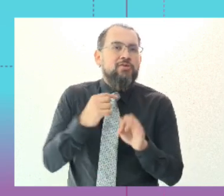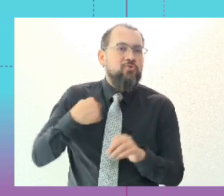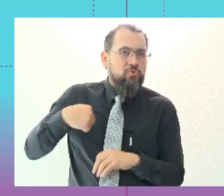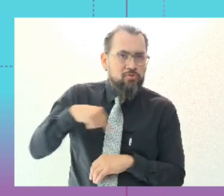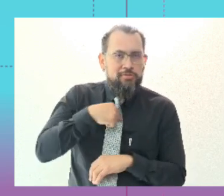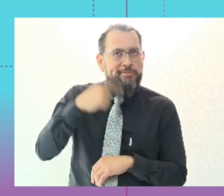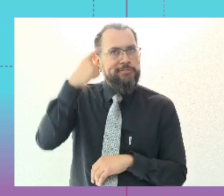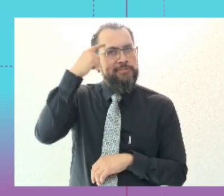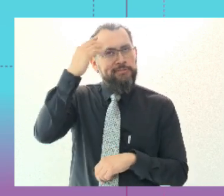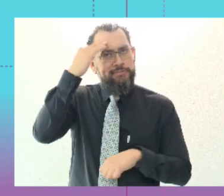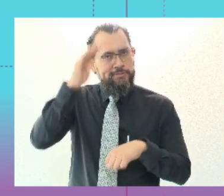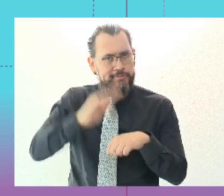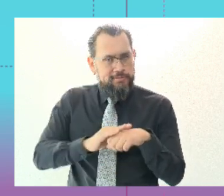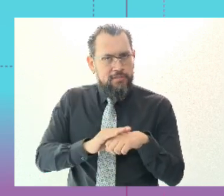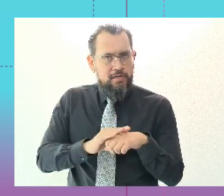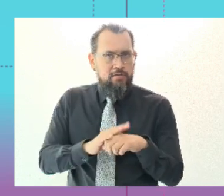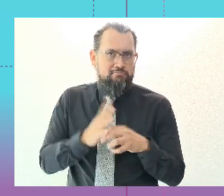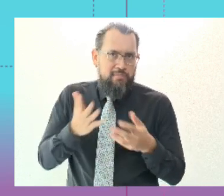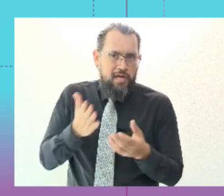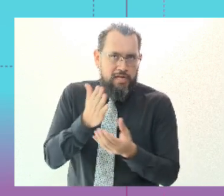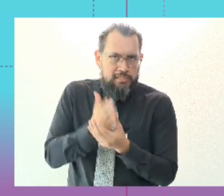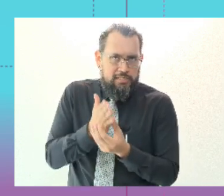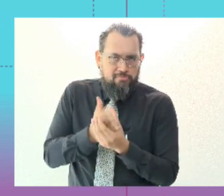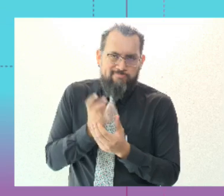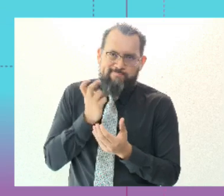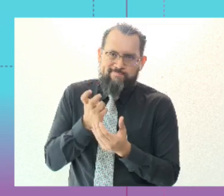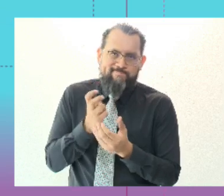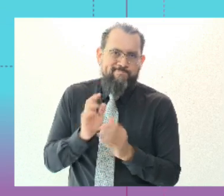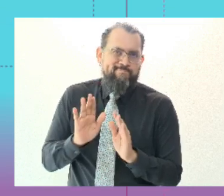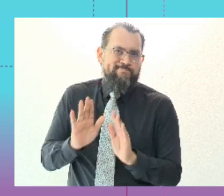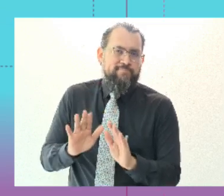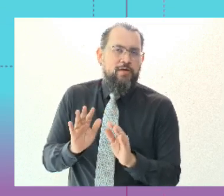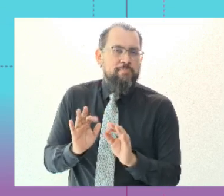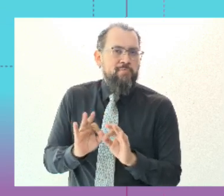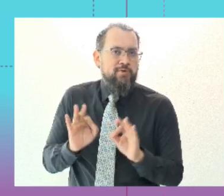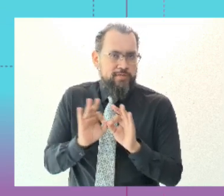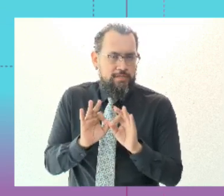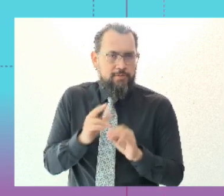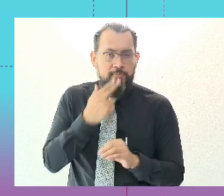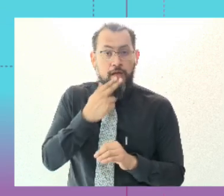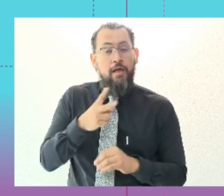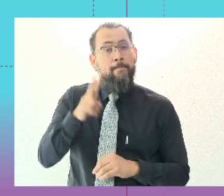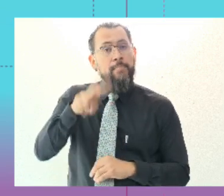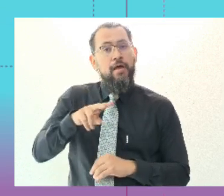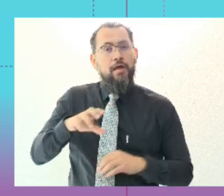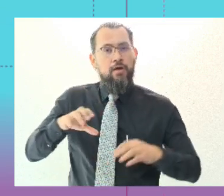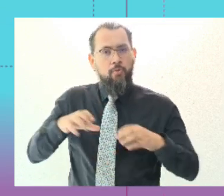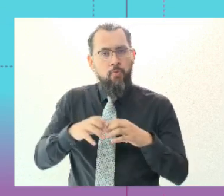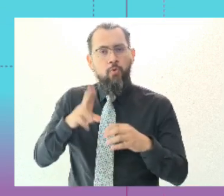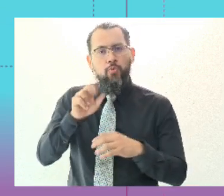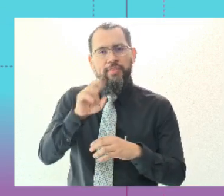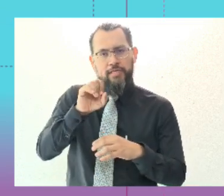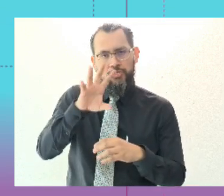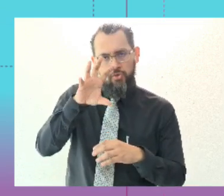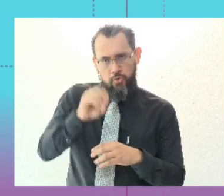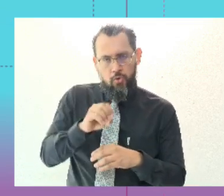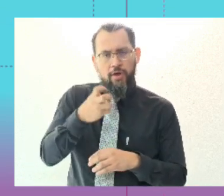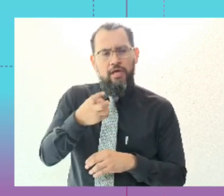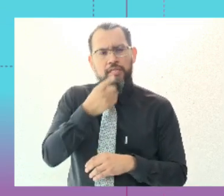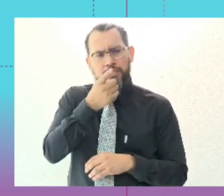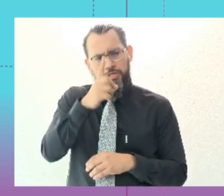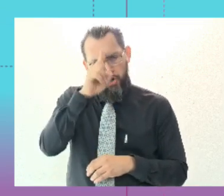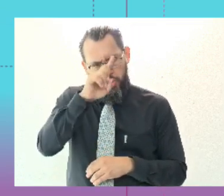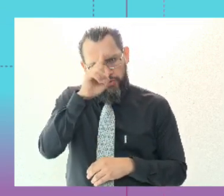tiene la conservación de nuestros archivos. La UNESCO, dentro de la recomendación relativa a